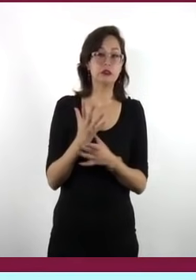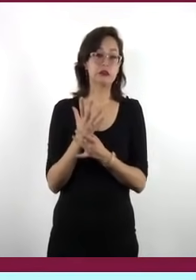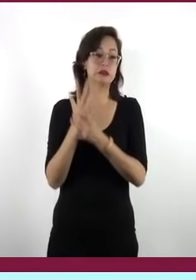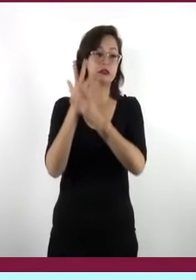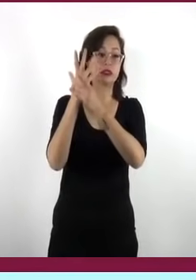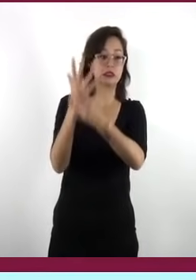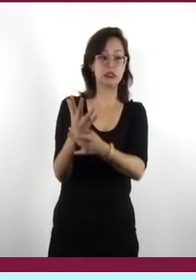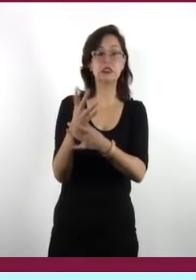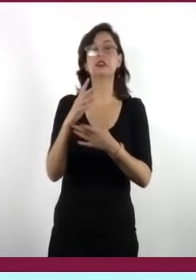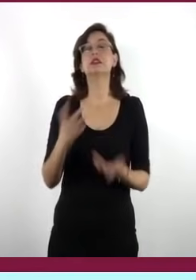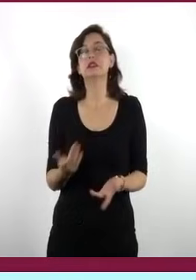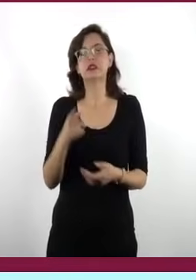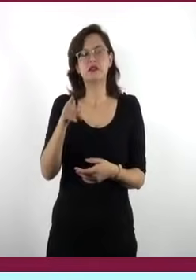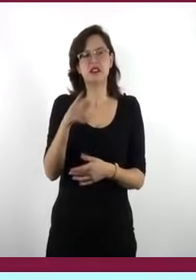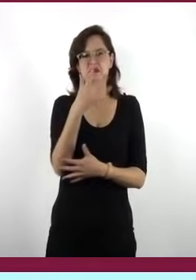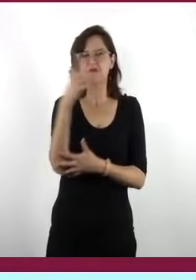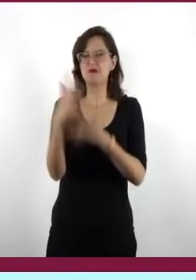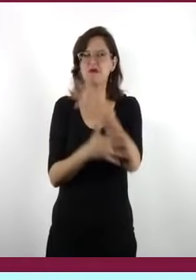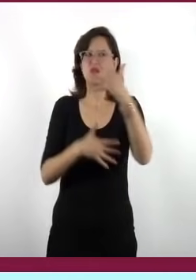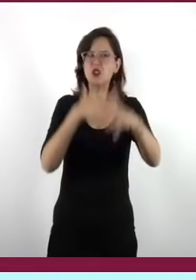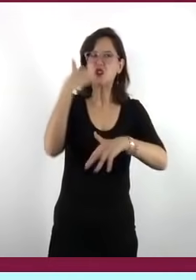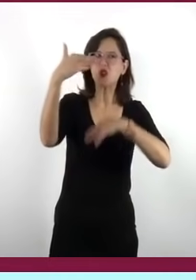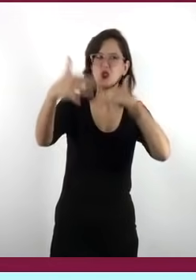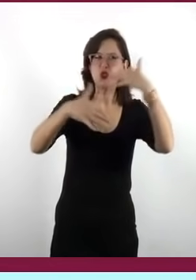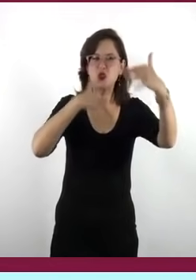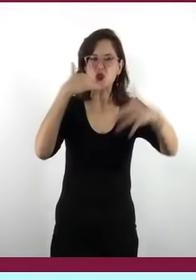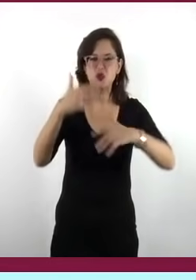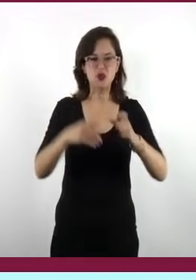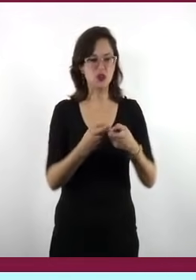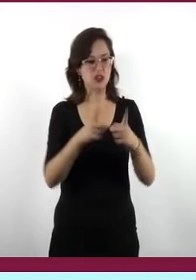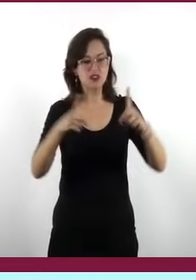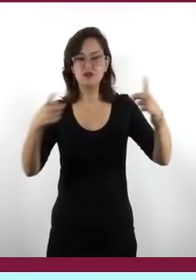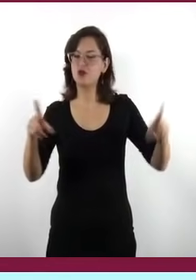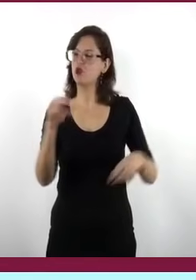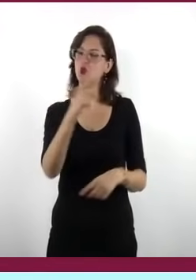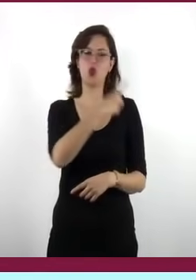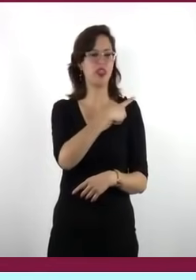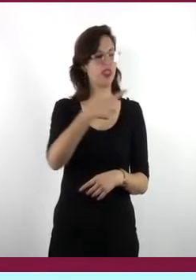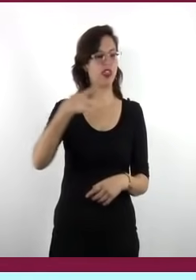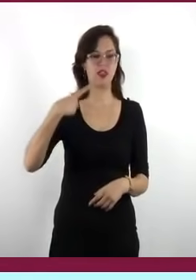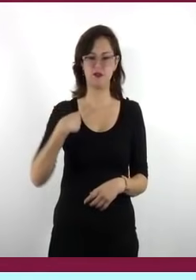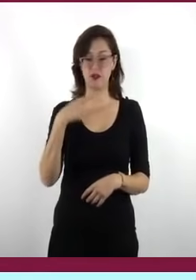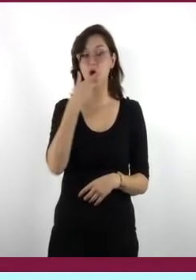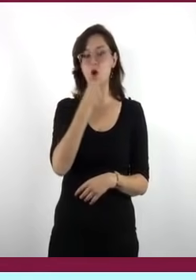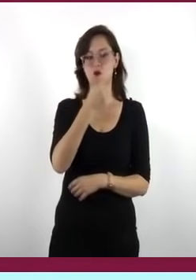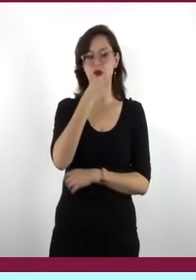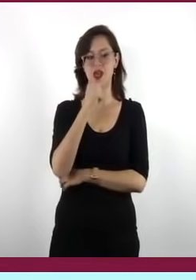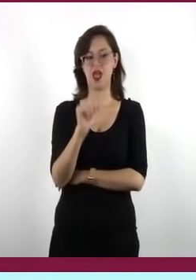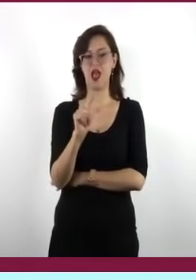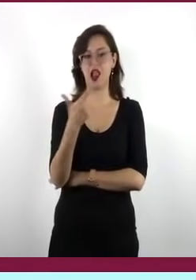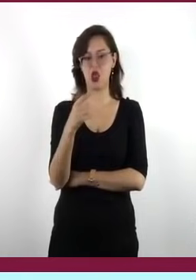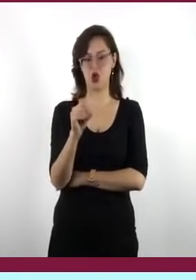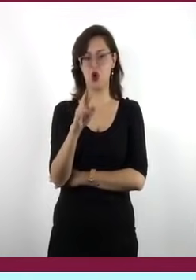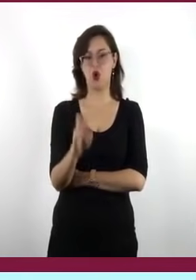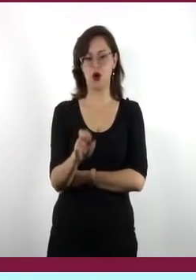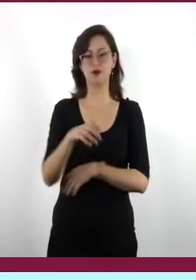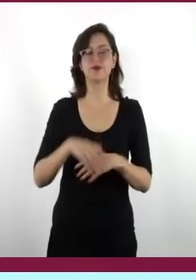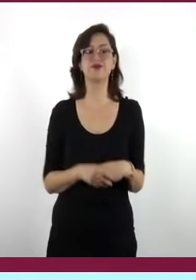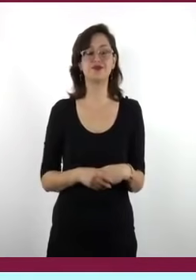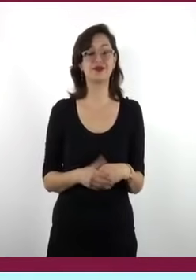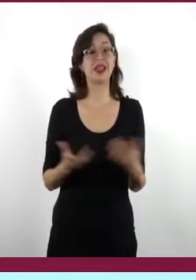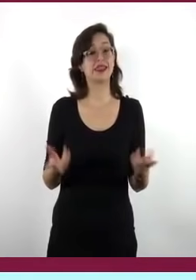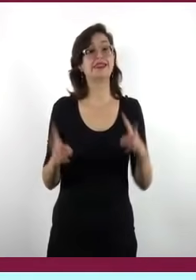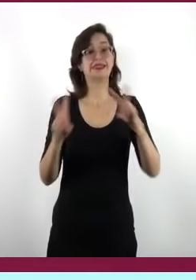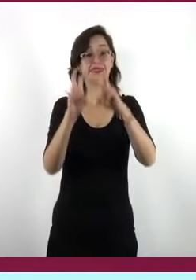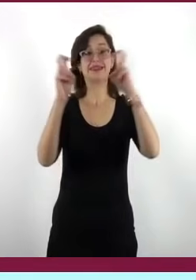contaminación nunca debería de ser el precio de la prosperidad. Con esas palabras se refería a lo que se conoce